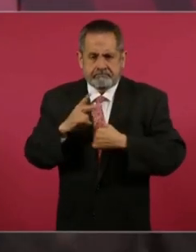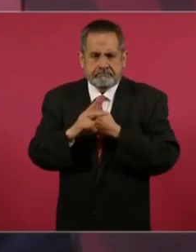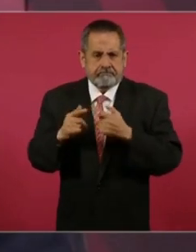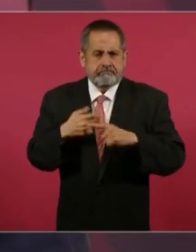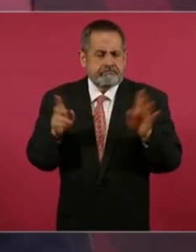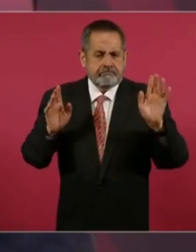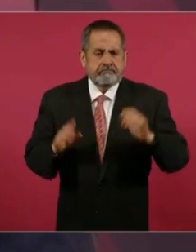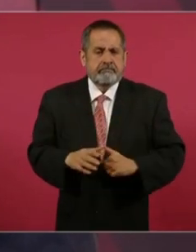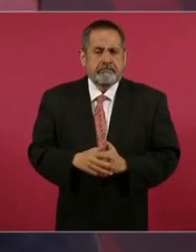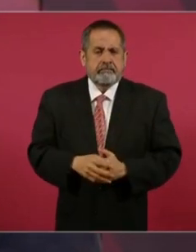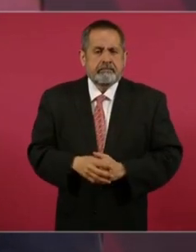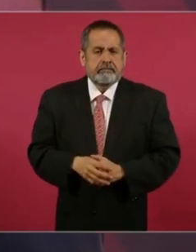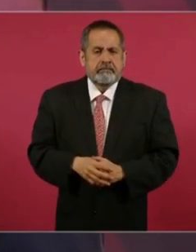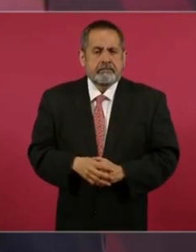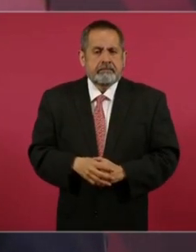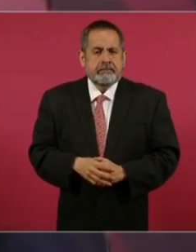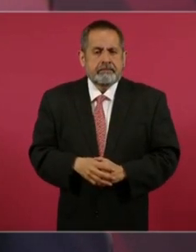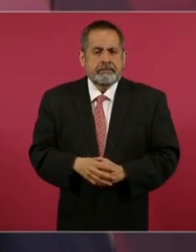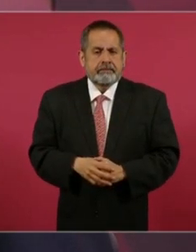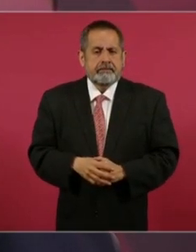nosotros no podemos